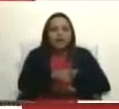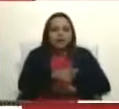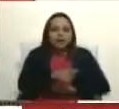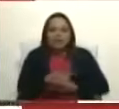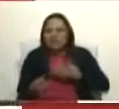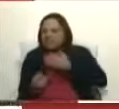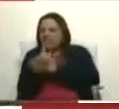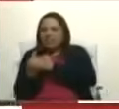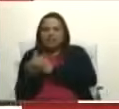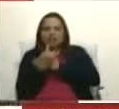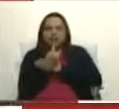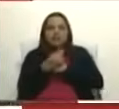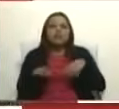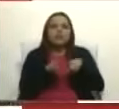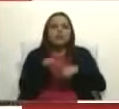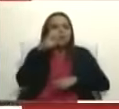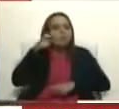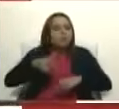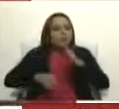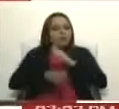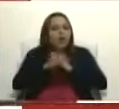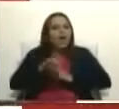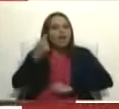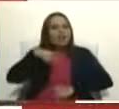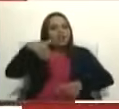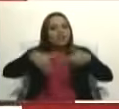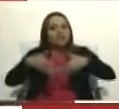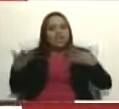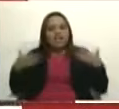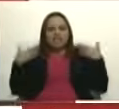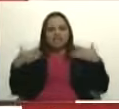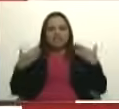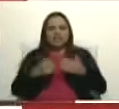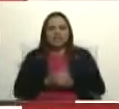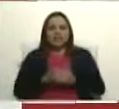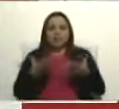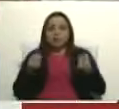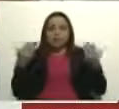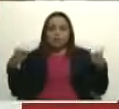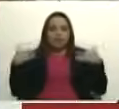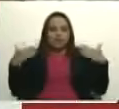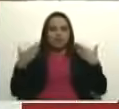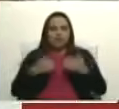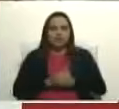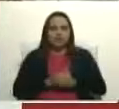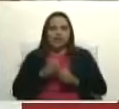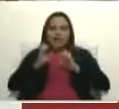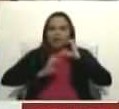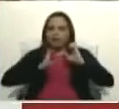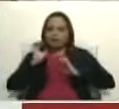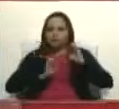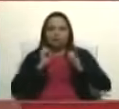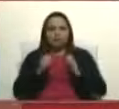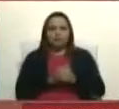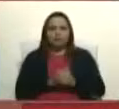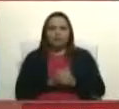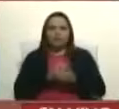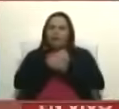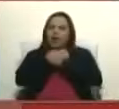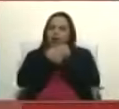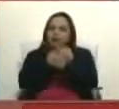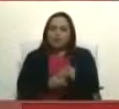traicionaron. Nuestro pueblo salió a votar ayer con alegría, con entusiasmo, con